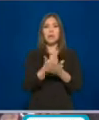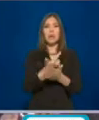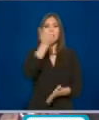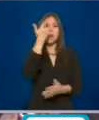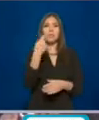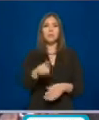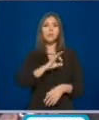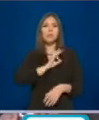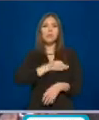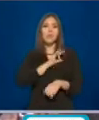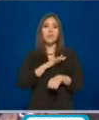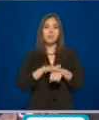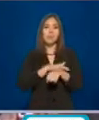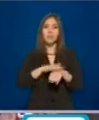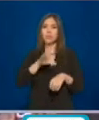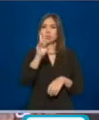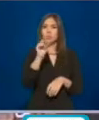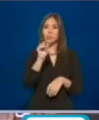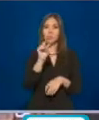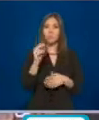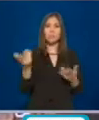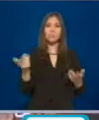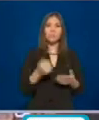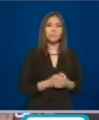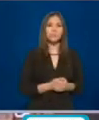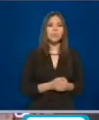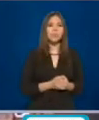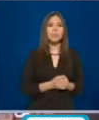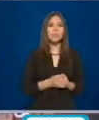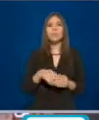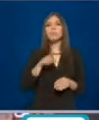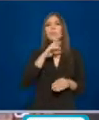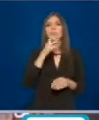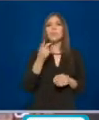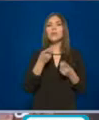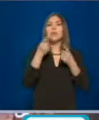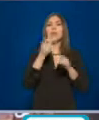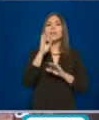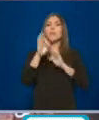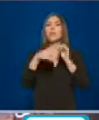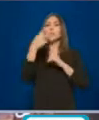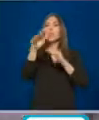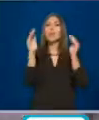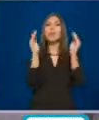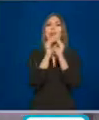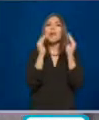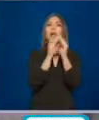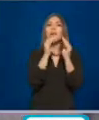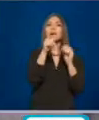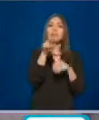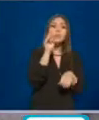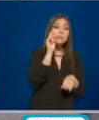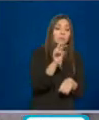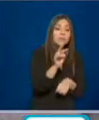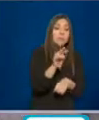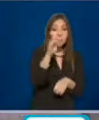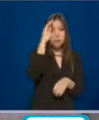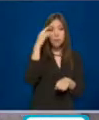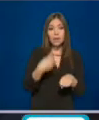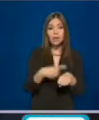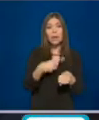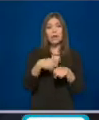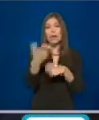una infección viral. Entonces, no tratar de darle tratamientos en casa. ¿No? Si están viendo que